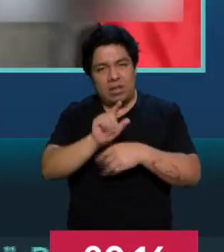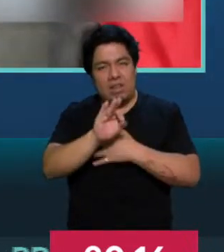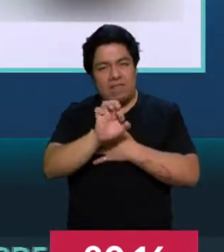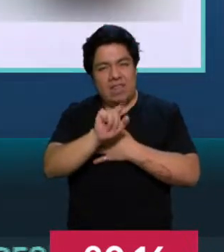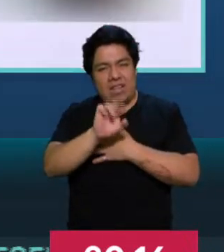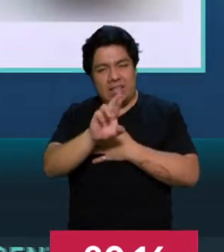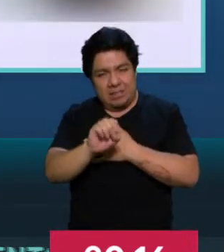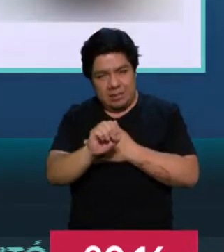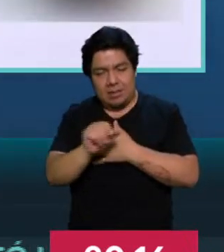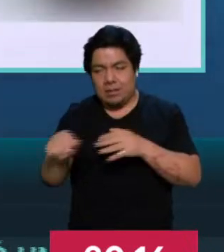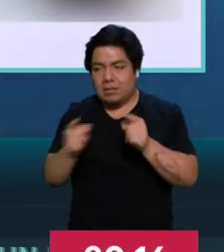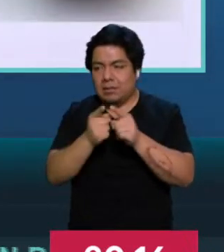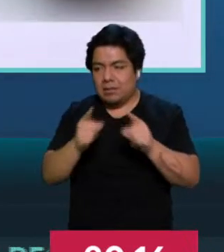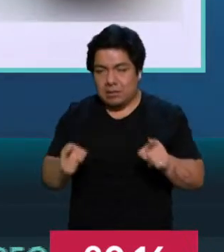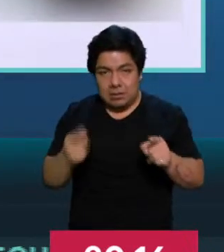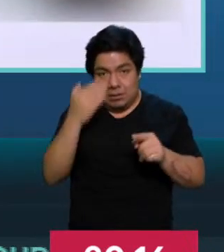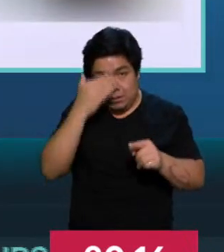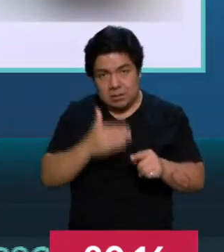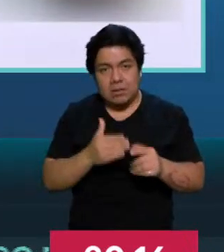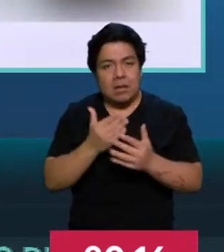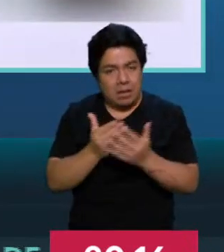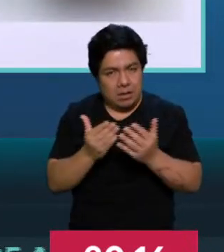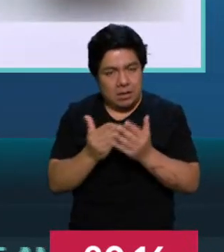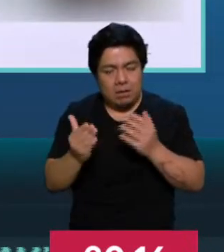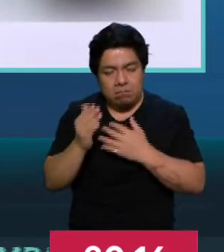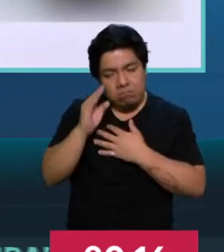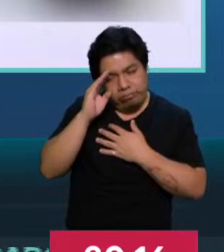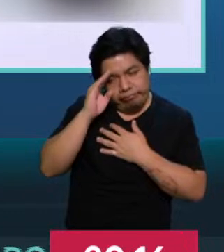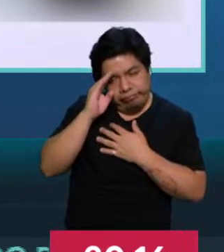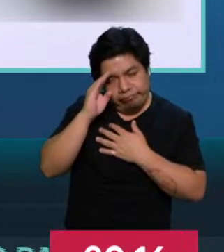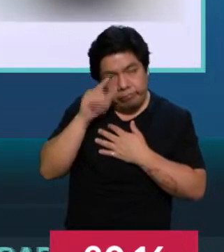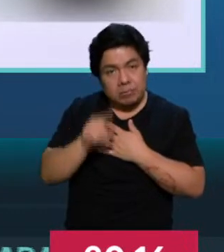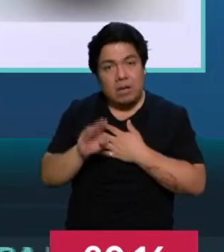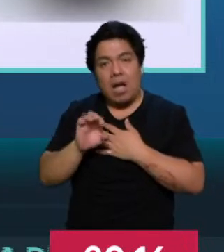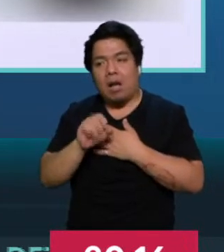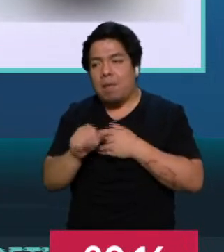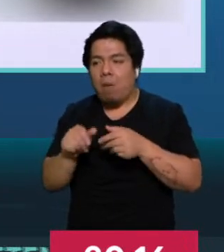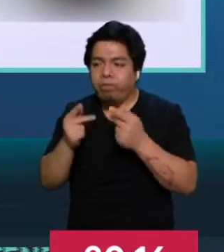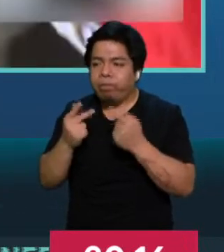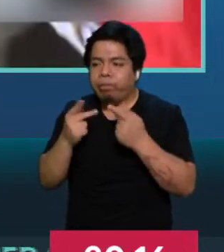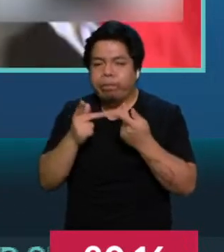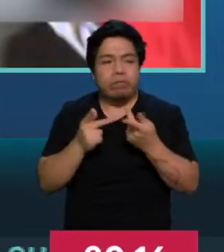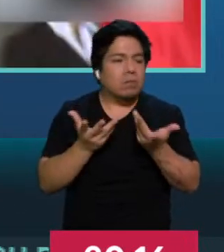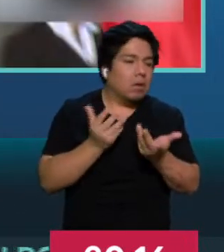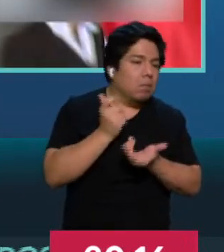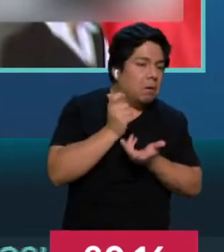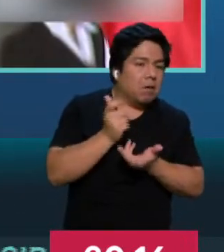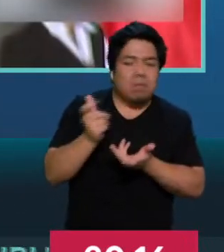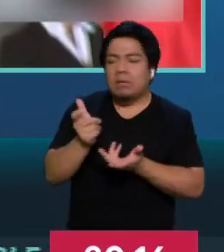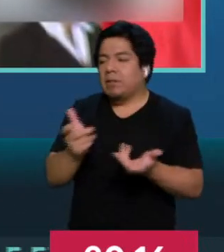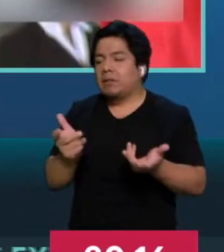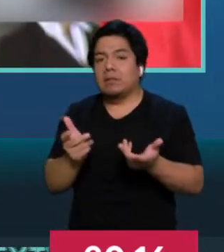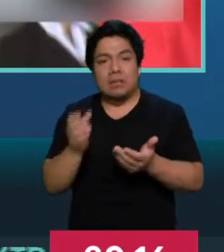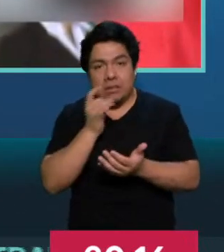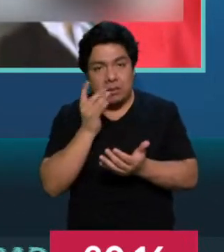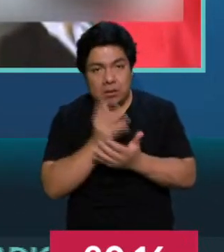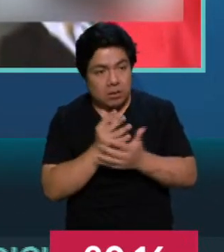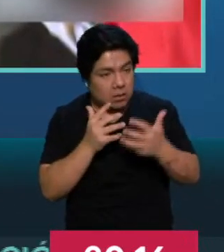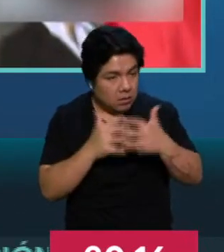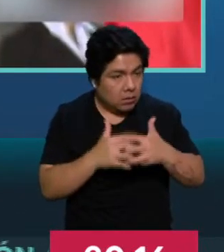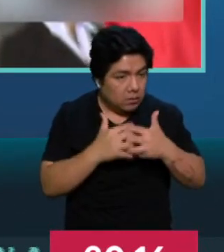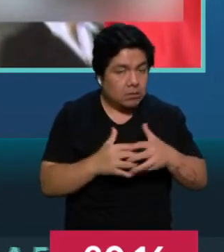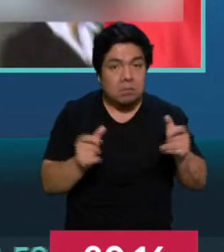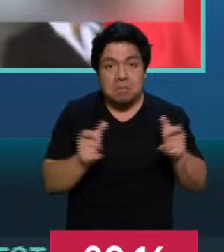de desarrollo. No solamente se está pensando en una banca comercial que financie estas empresas,